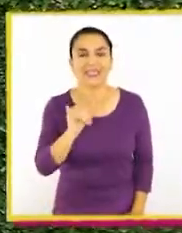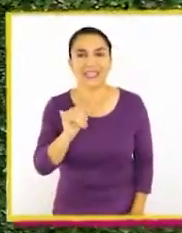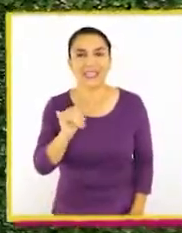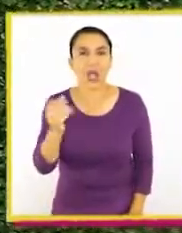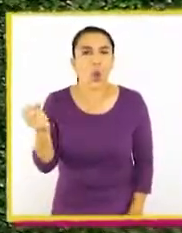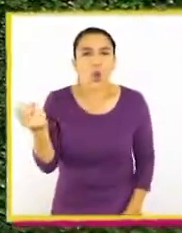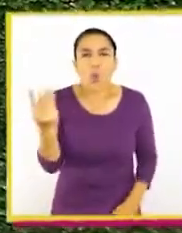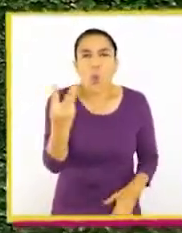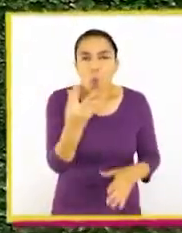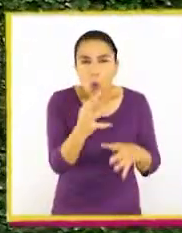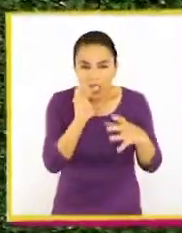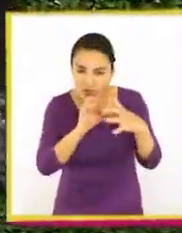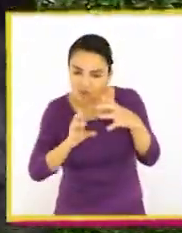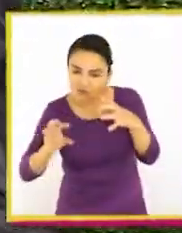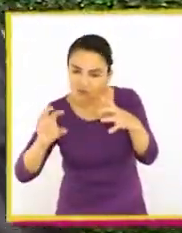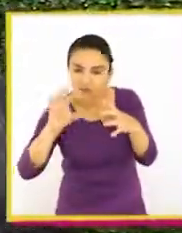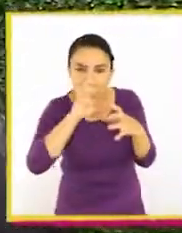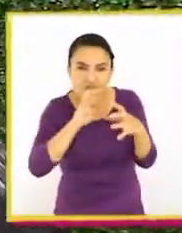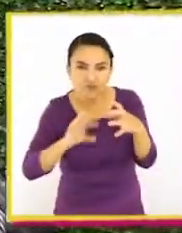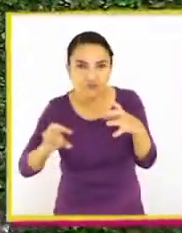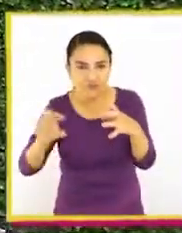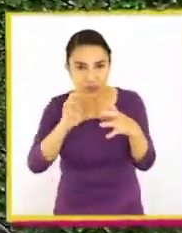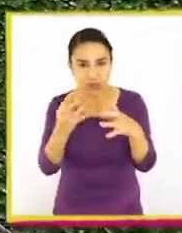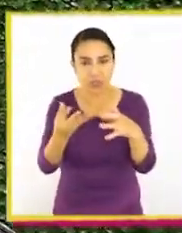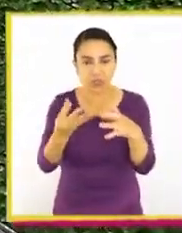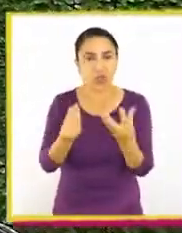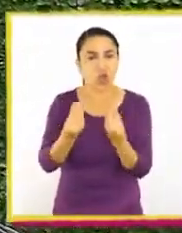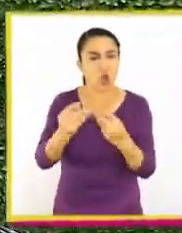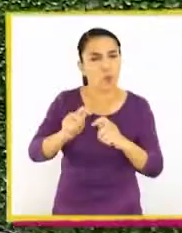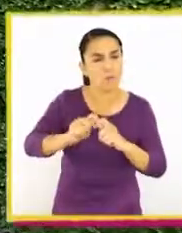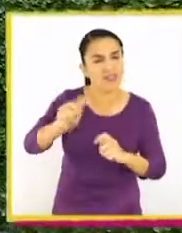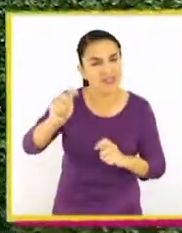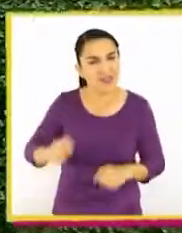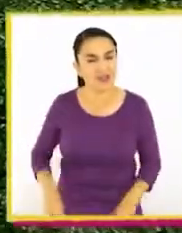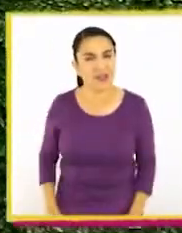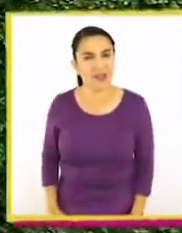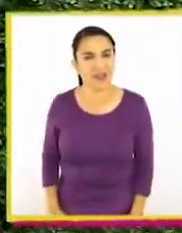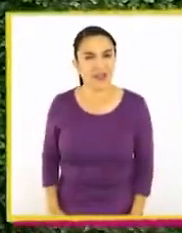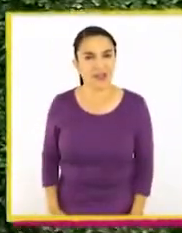la cantidad de materia que posee un cuerpo. ¿Y cómo podemos medir eso?